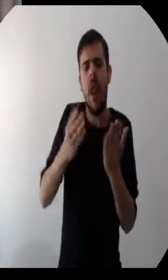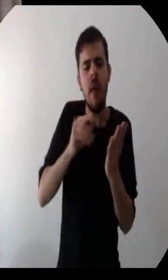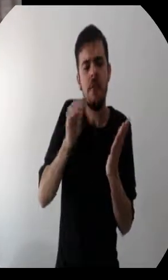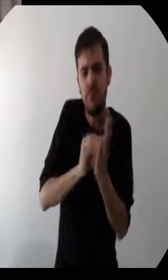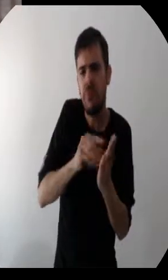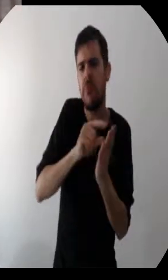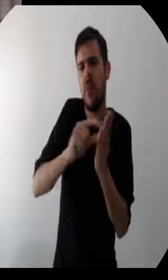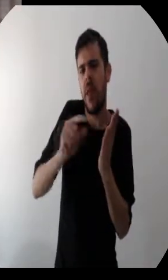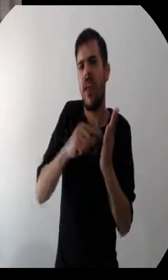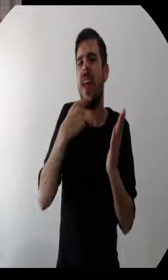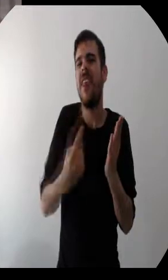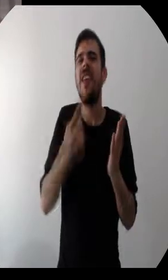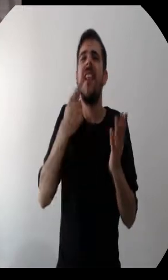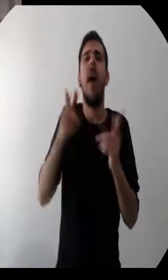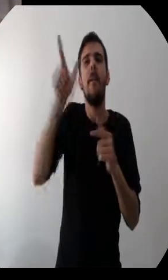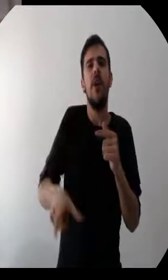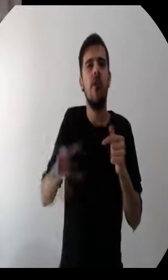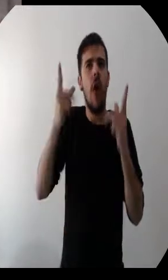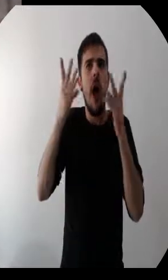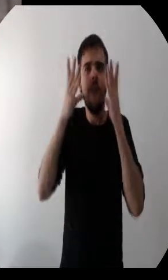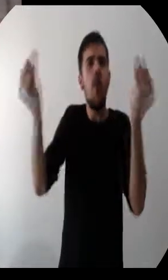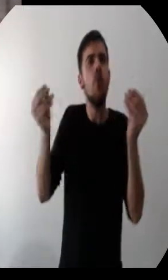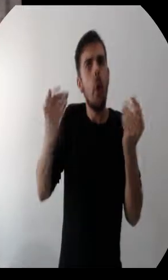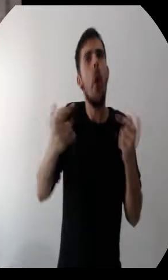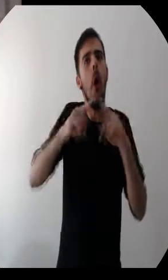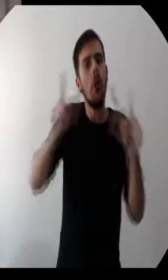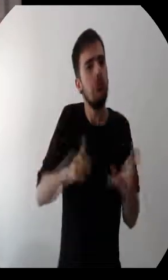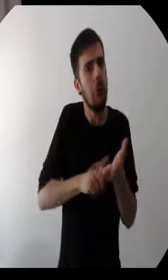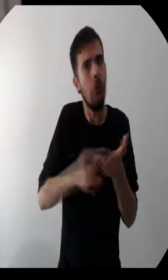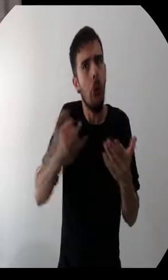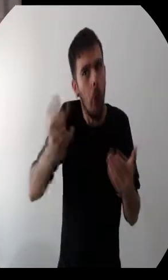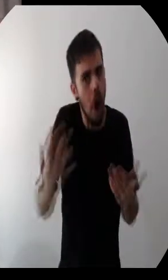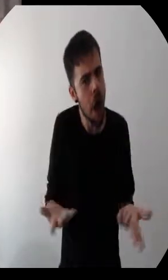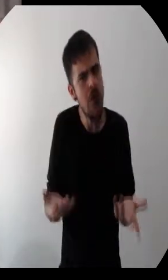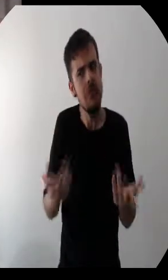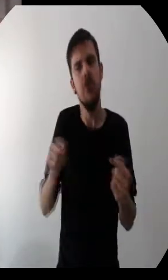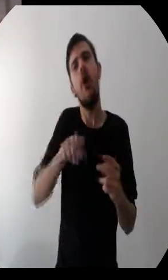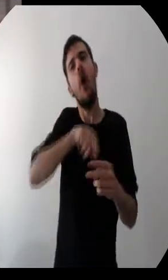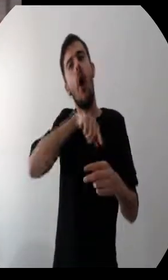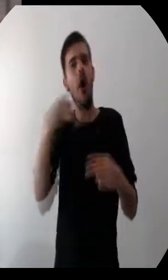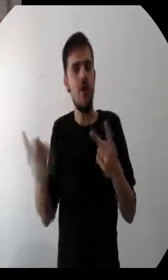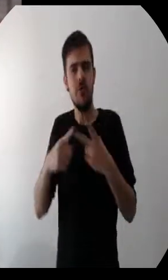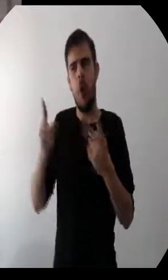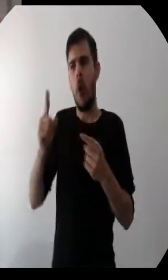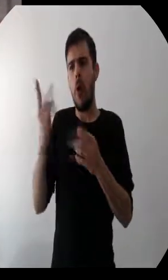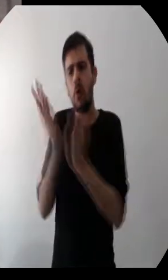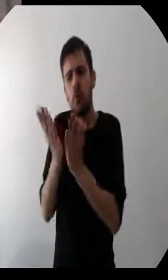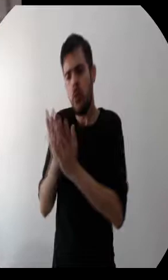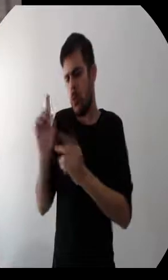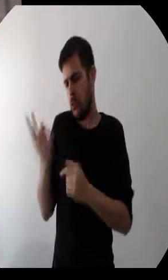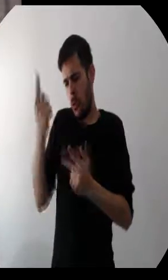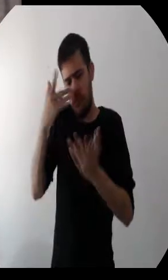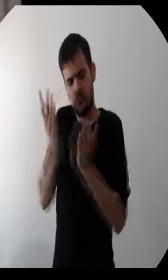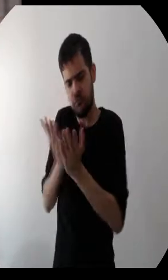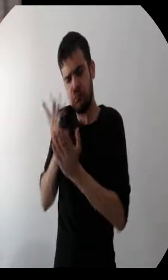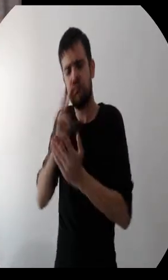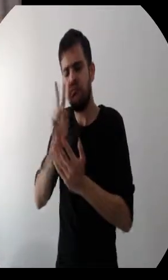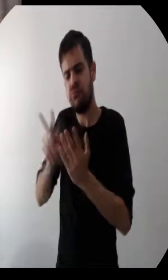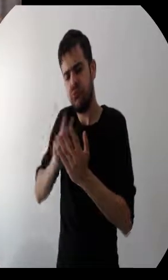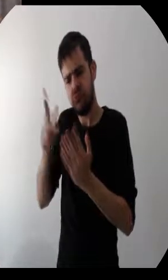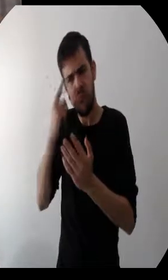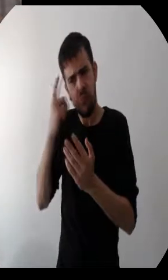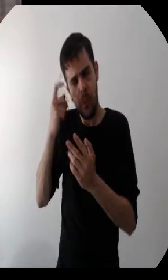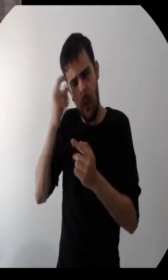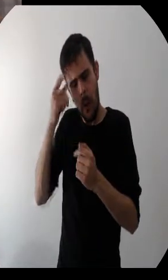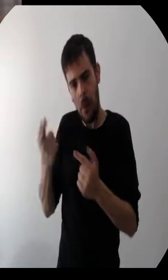la antítesis de la otra figura también excepcional del autodidacta, que era alguien que sabía mucho y no tenía diploma. Pero eran, digamos, como figuras